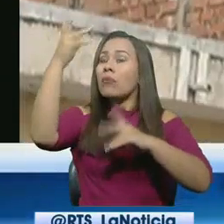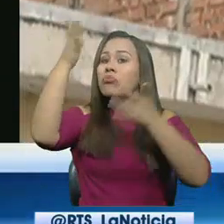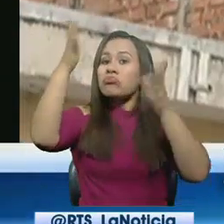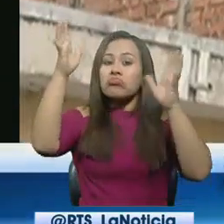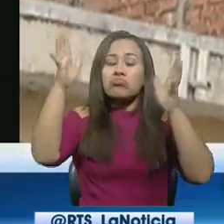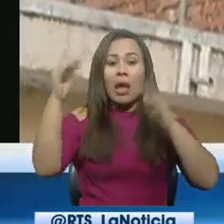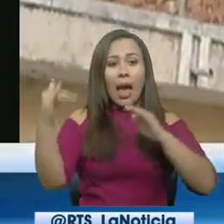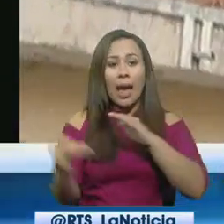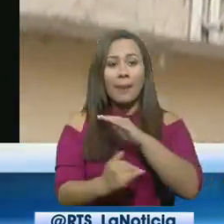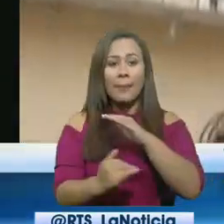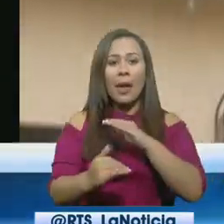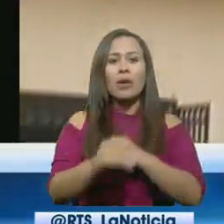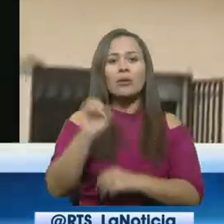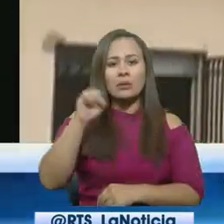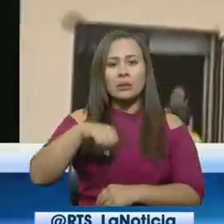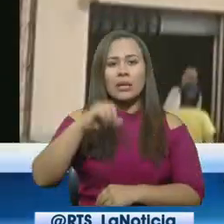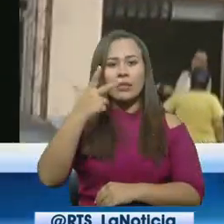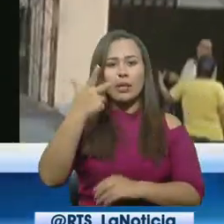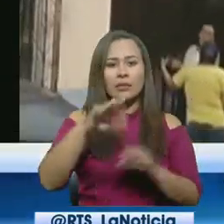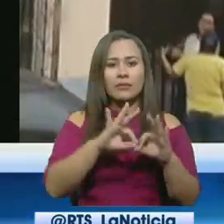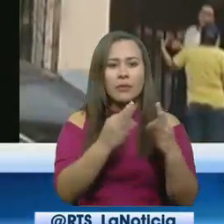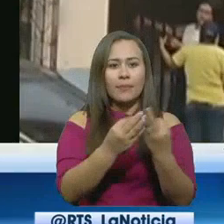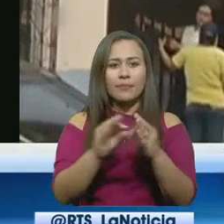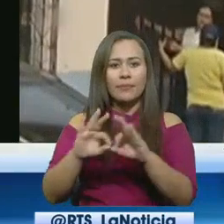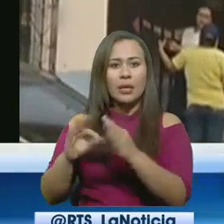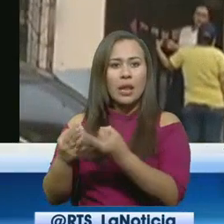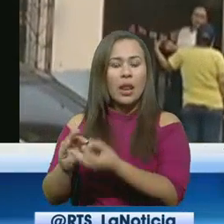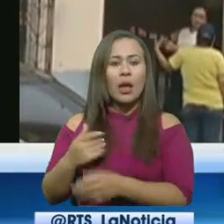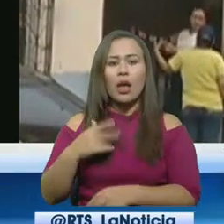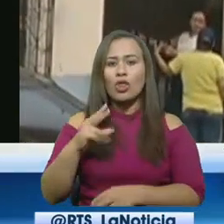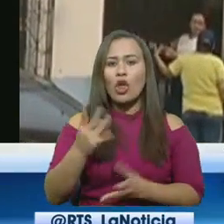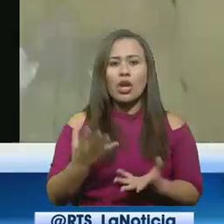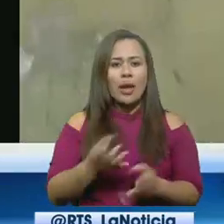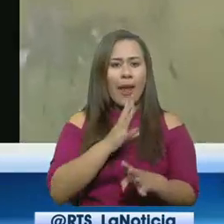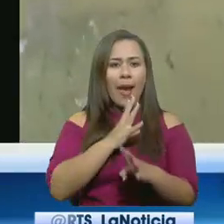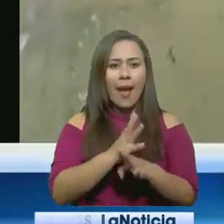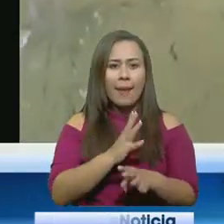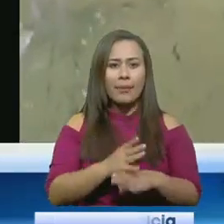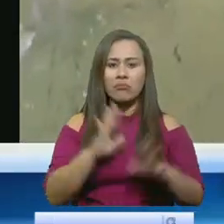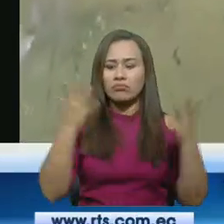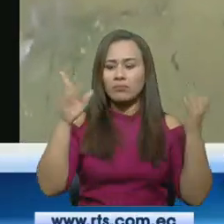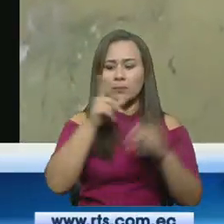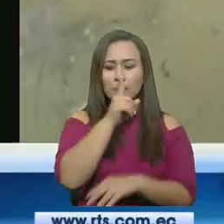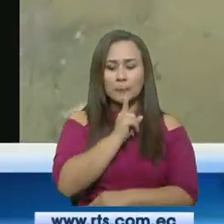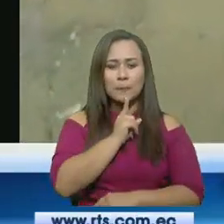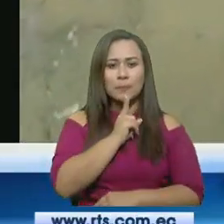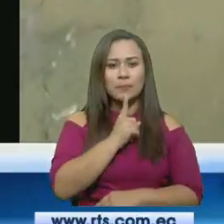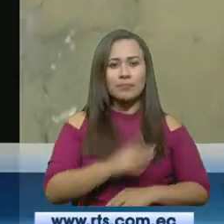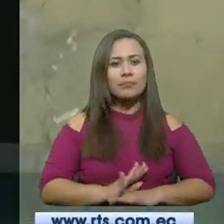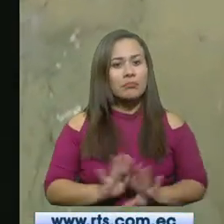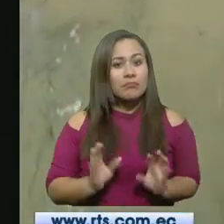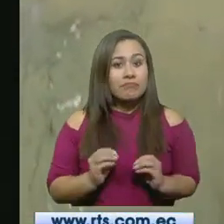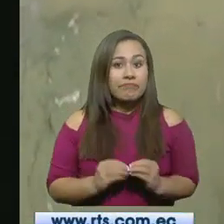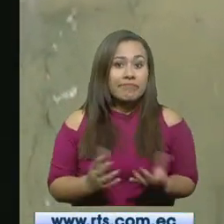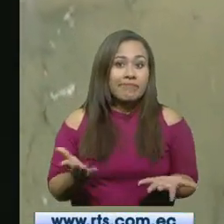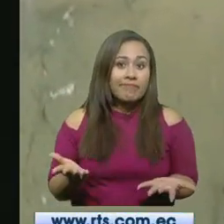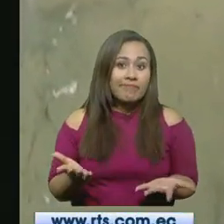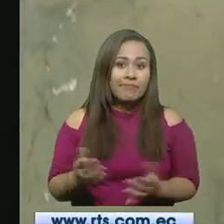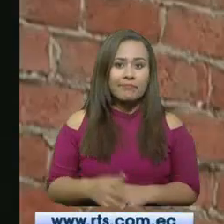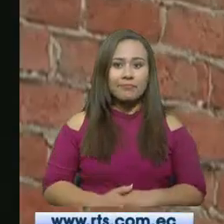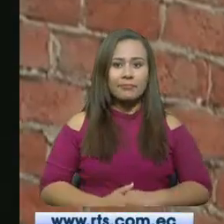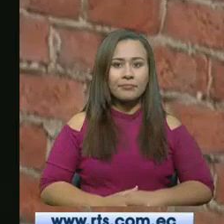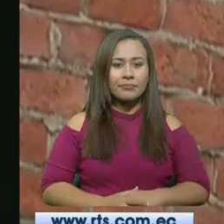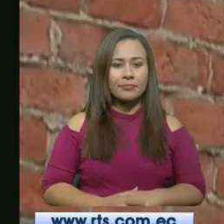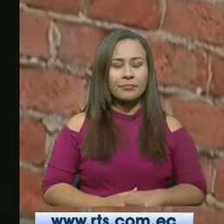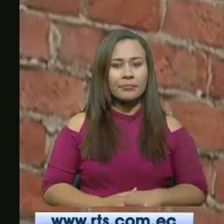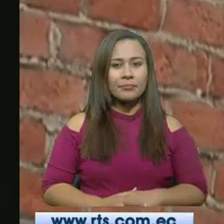planta baja habitan tres familias que no quisieron pronunciarse sobre el tema. Informó Pilar Vera.